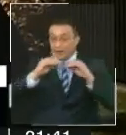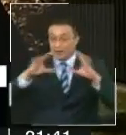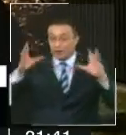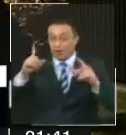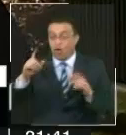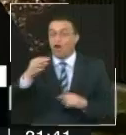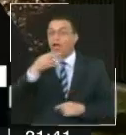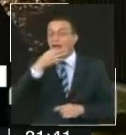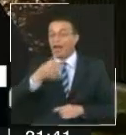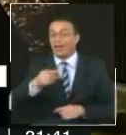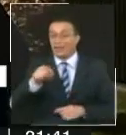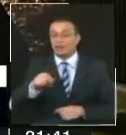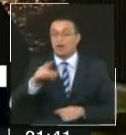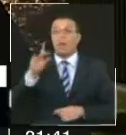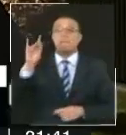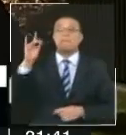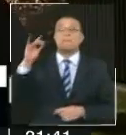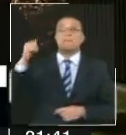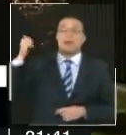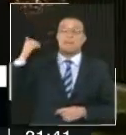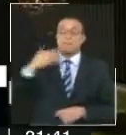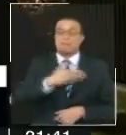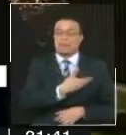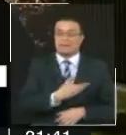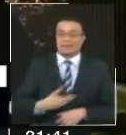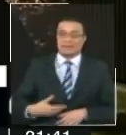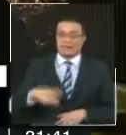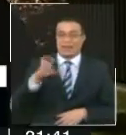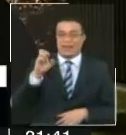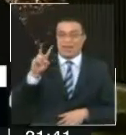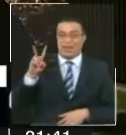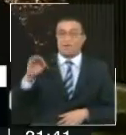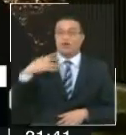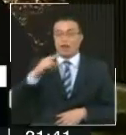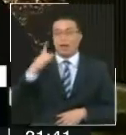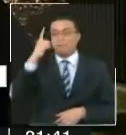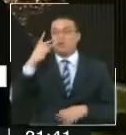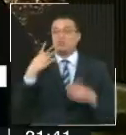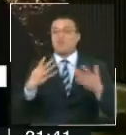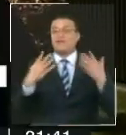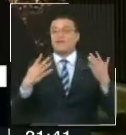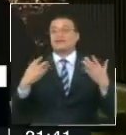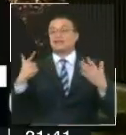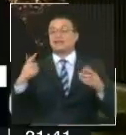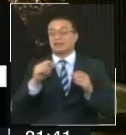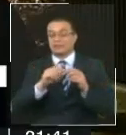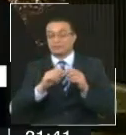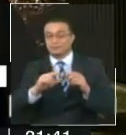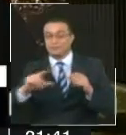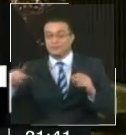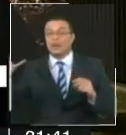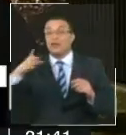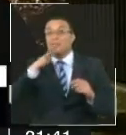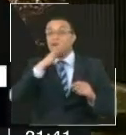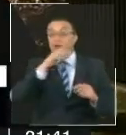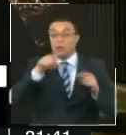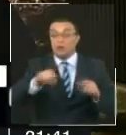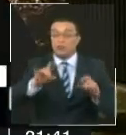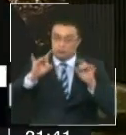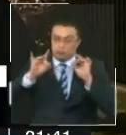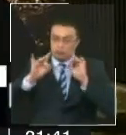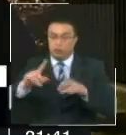del presidente morales y insisto una tesis que viene incubando desde el año 1997 de que las aguas son